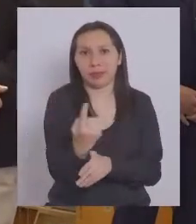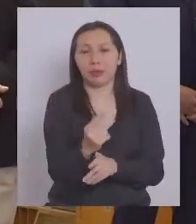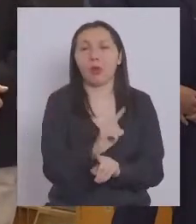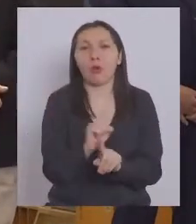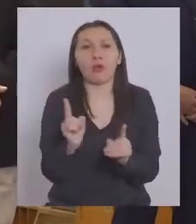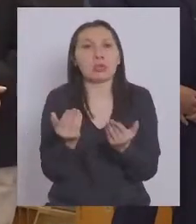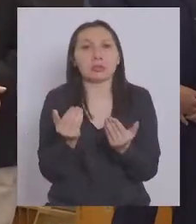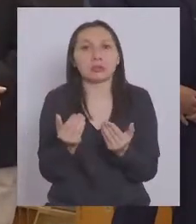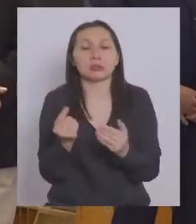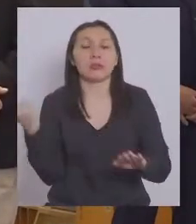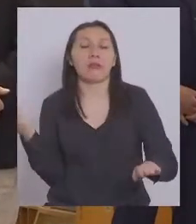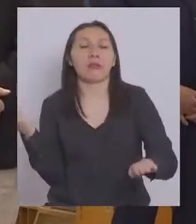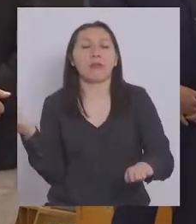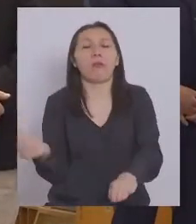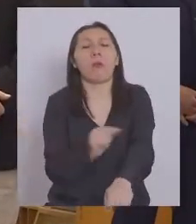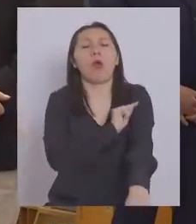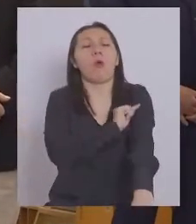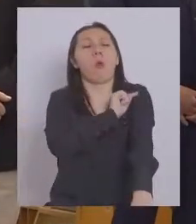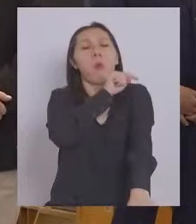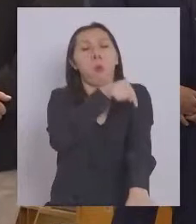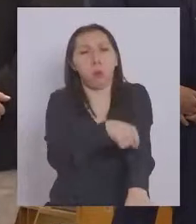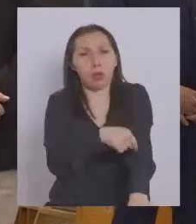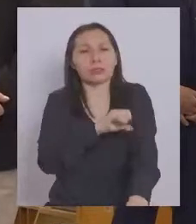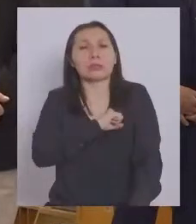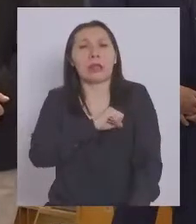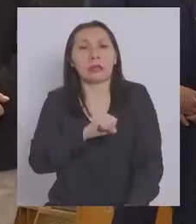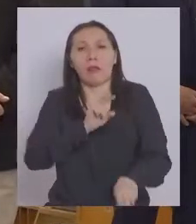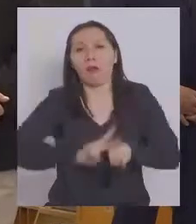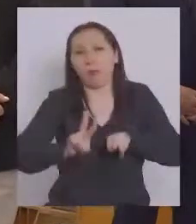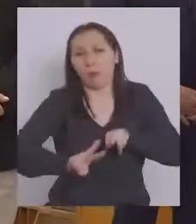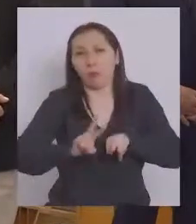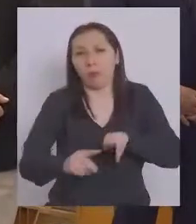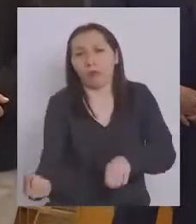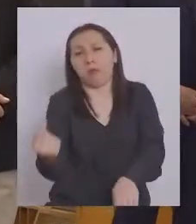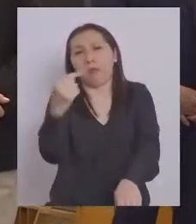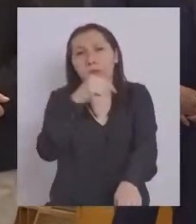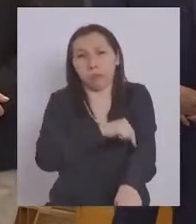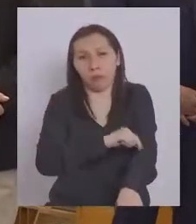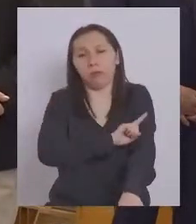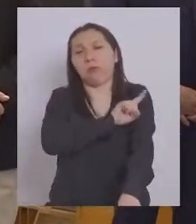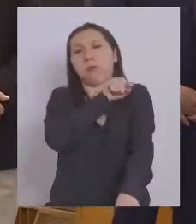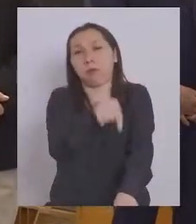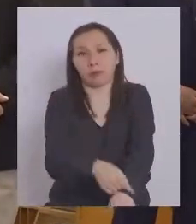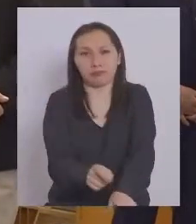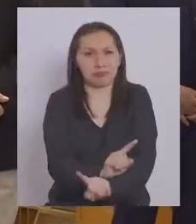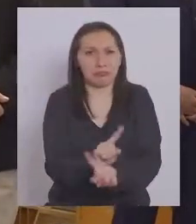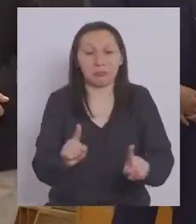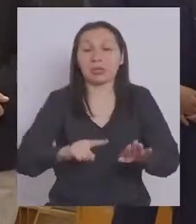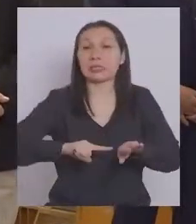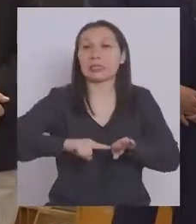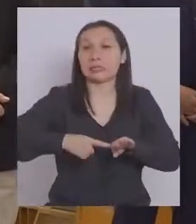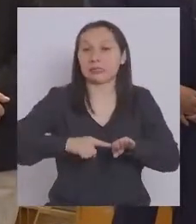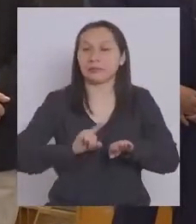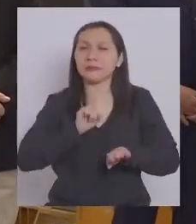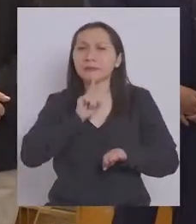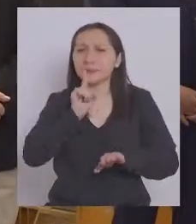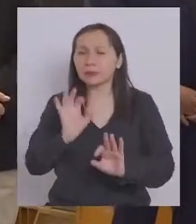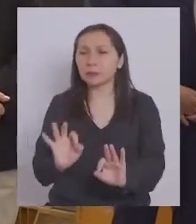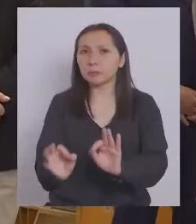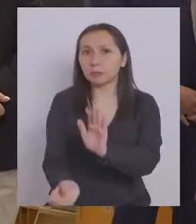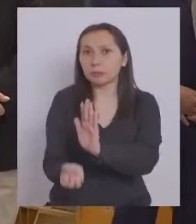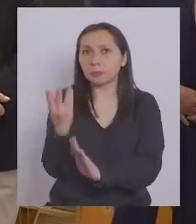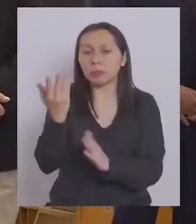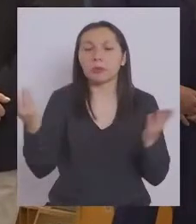no va a ser necesario que vengan a Santiago a hacer las reparaciones. La tecnología también de última generación para,